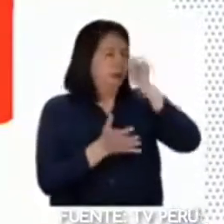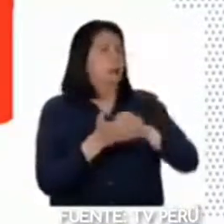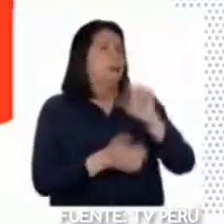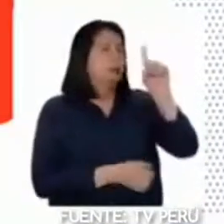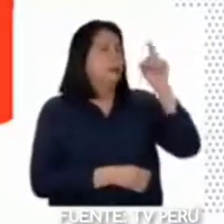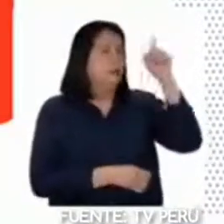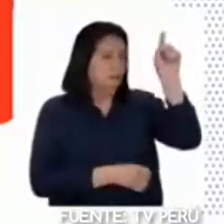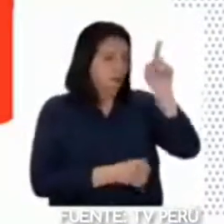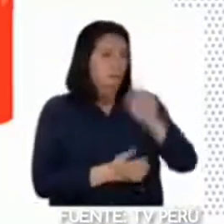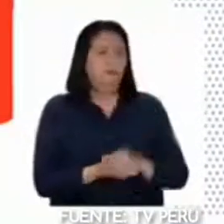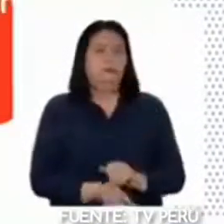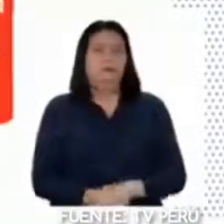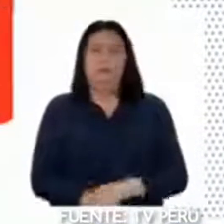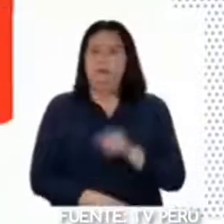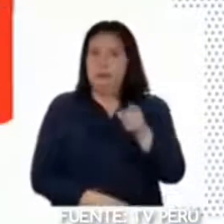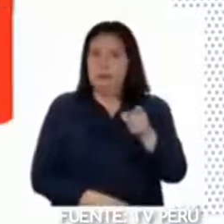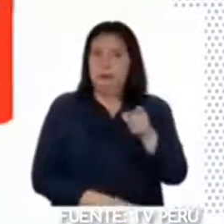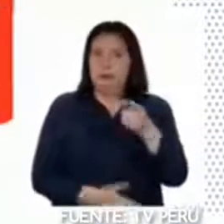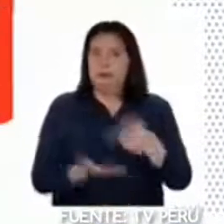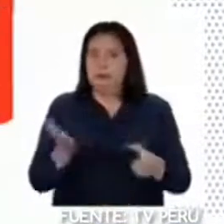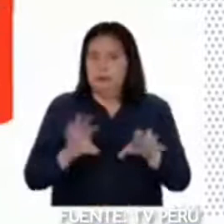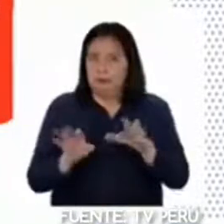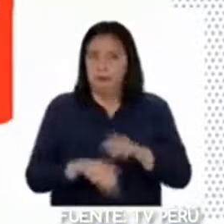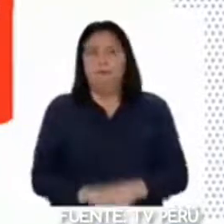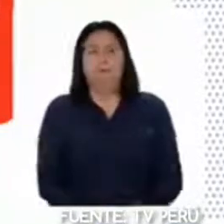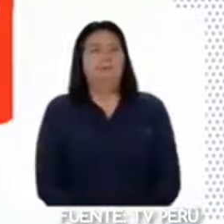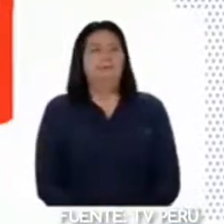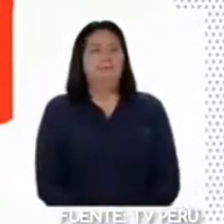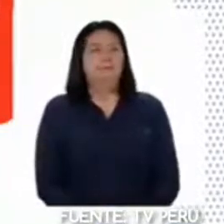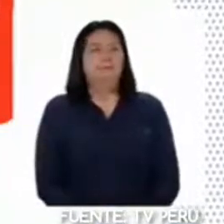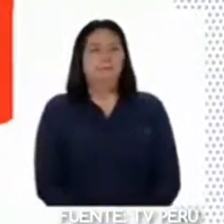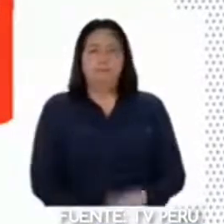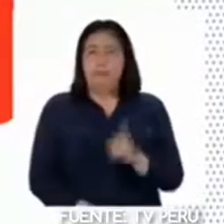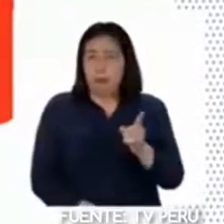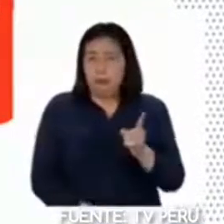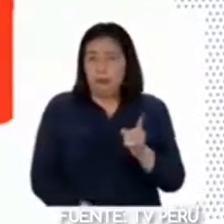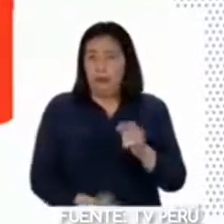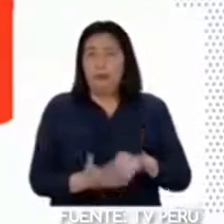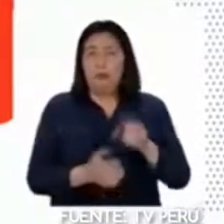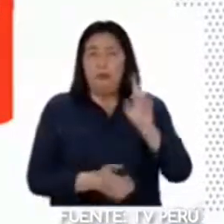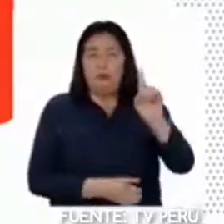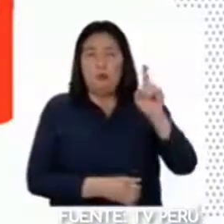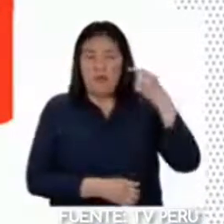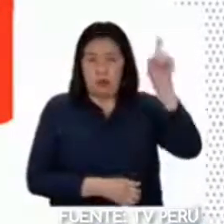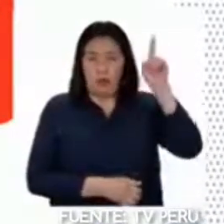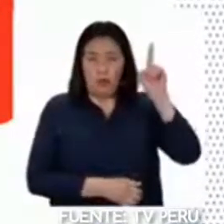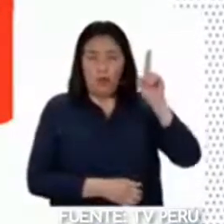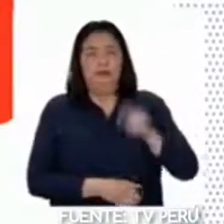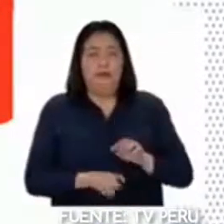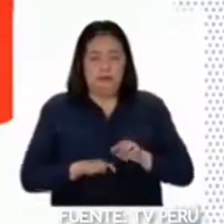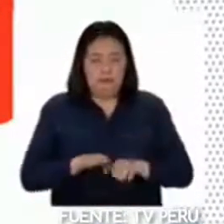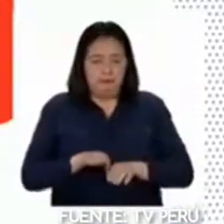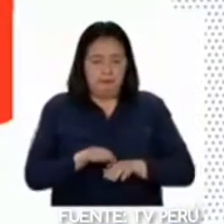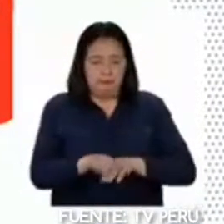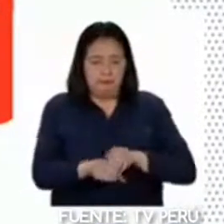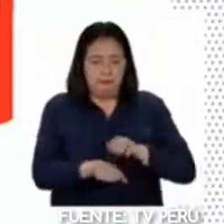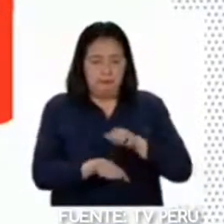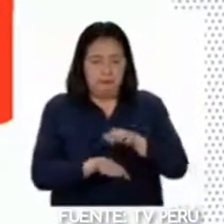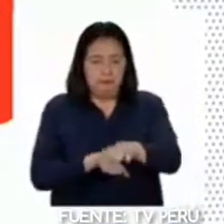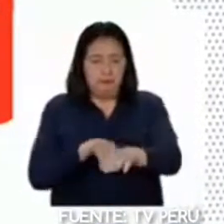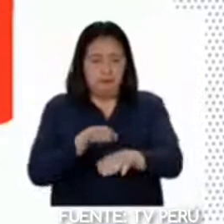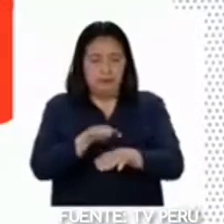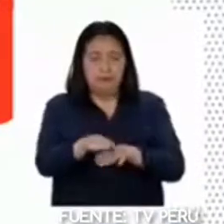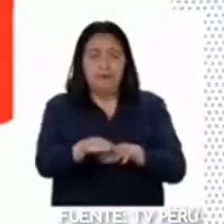de millón. El reto es el siguiente. Si pudieras dar un millón de pasos en línea recta, ¿a